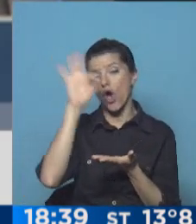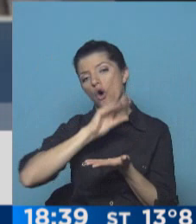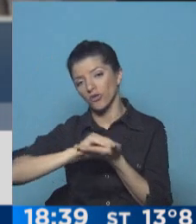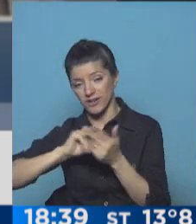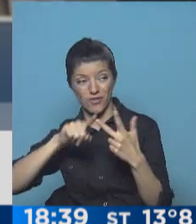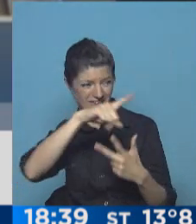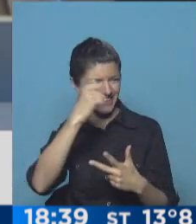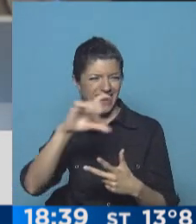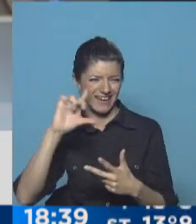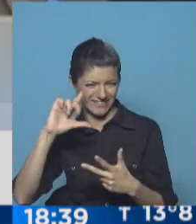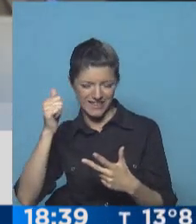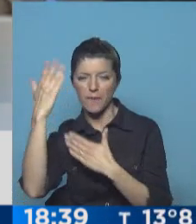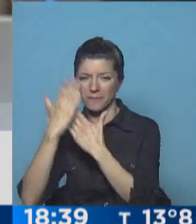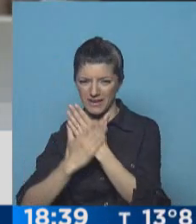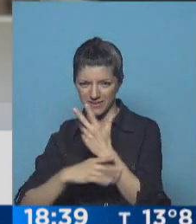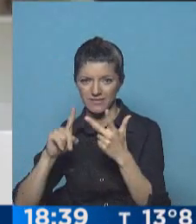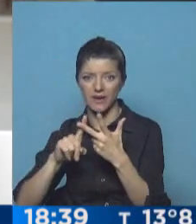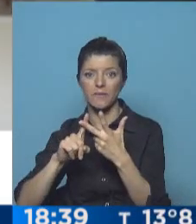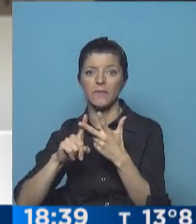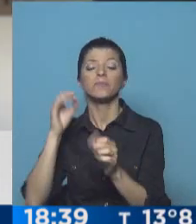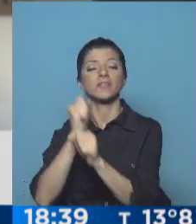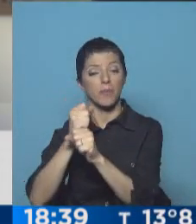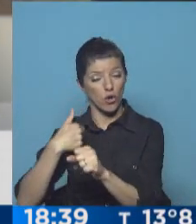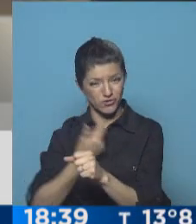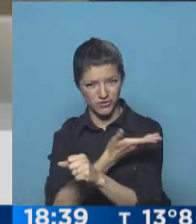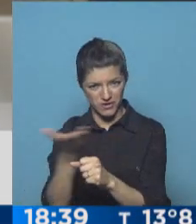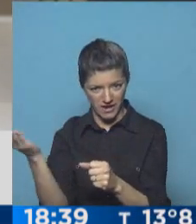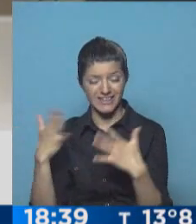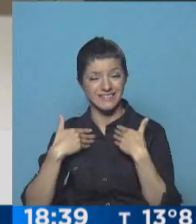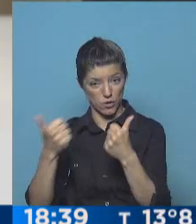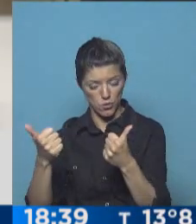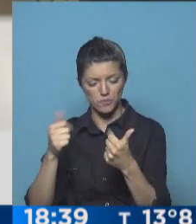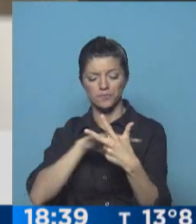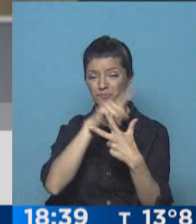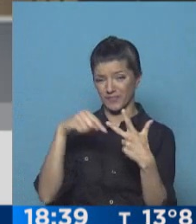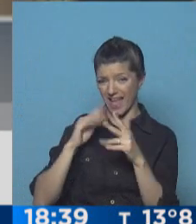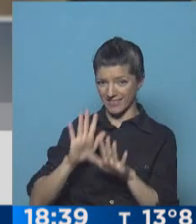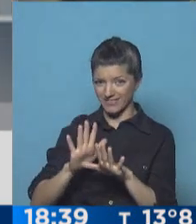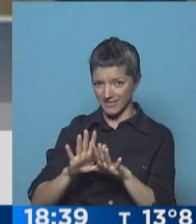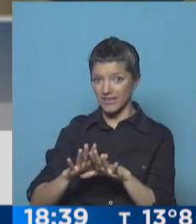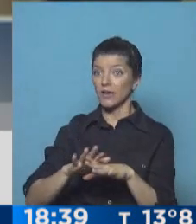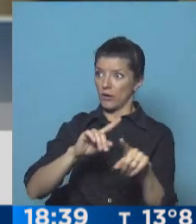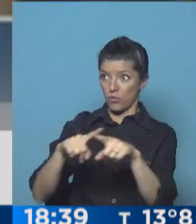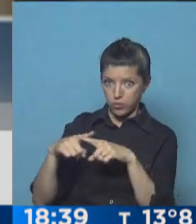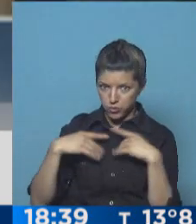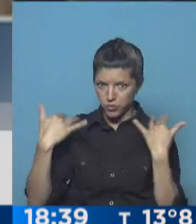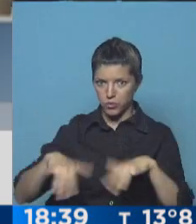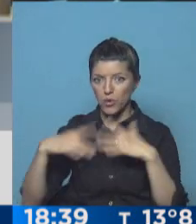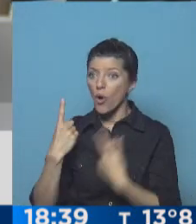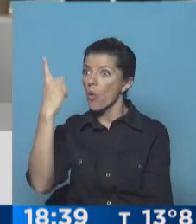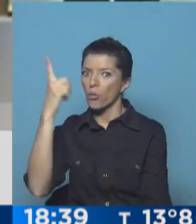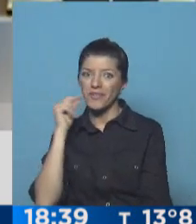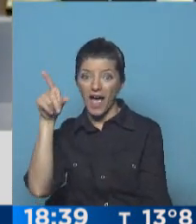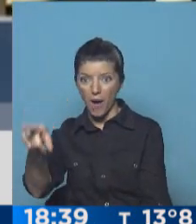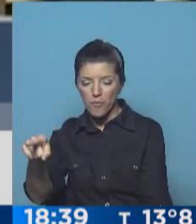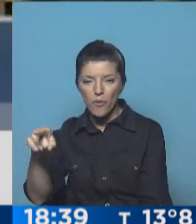era ministra de Acción Social y de Salud. Tan tumultuosas fueron que una vez te agarraron